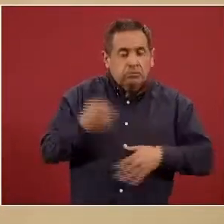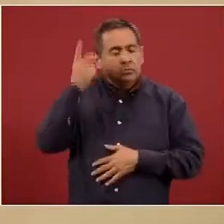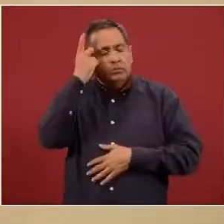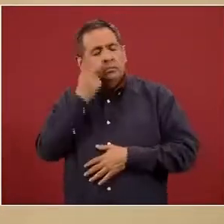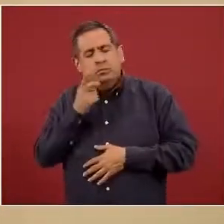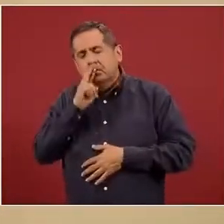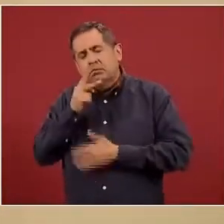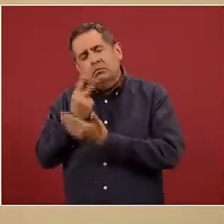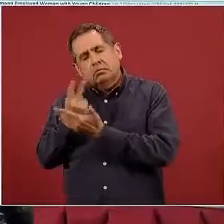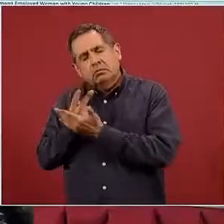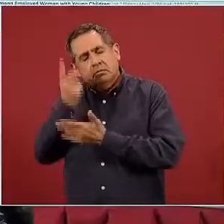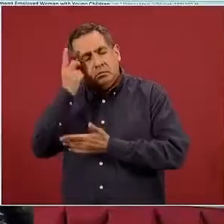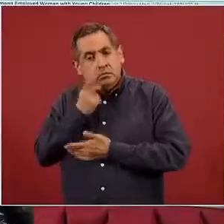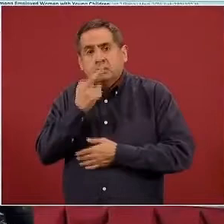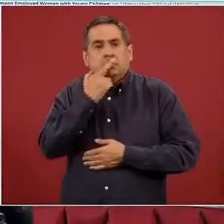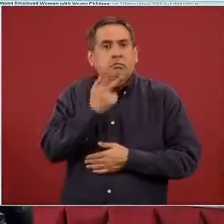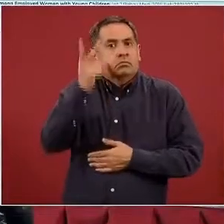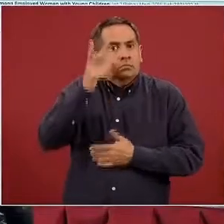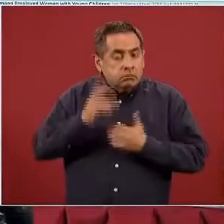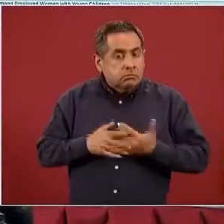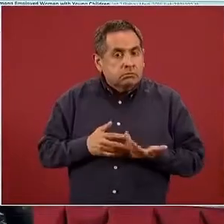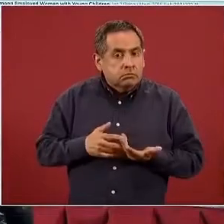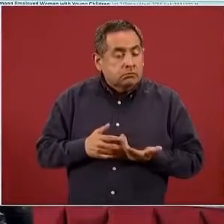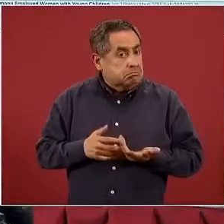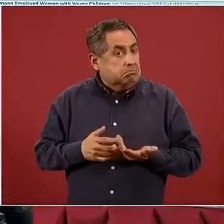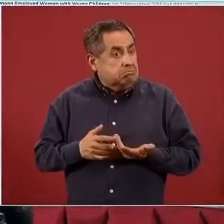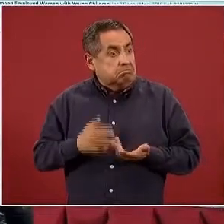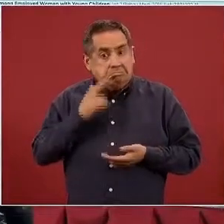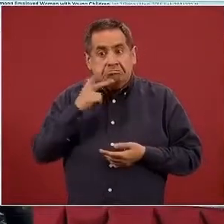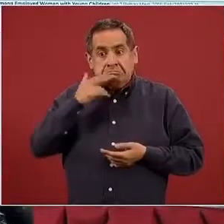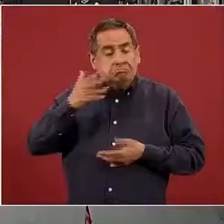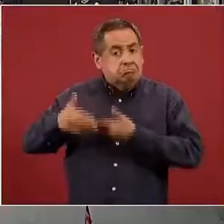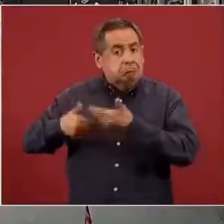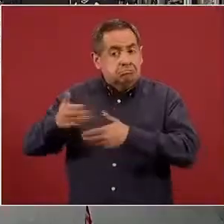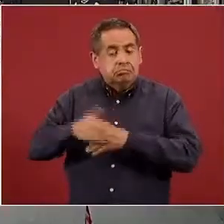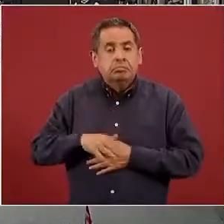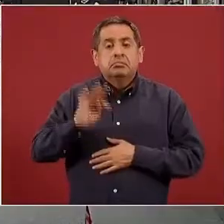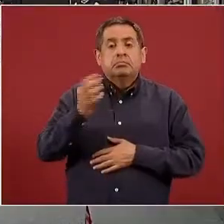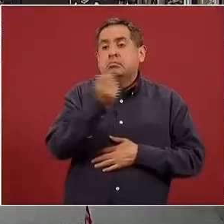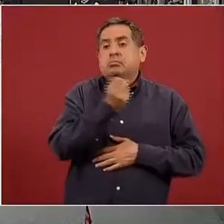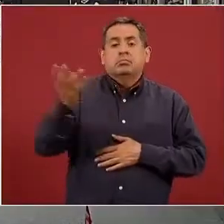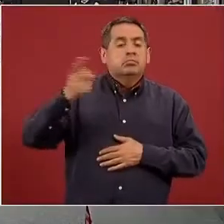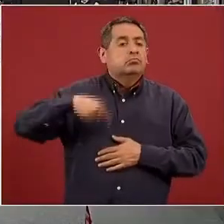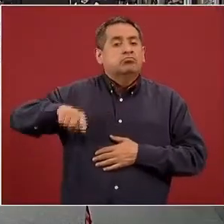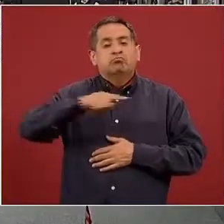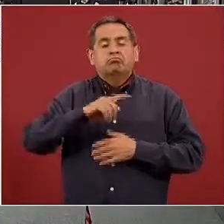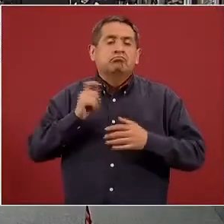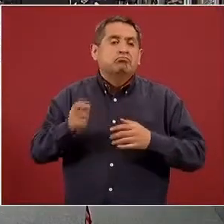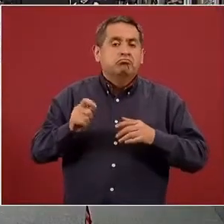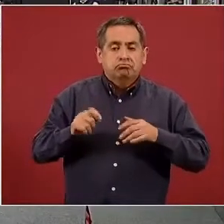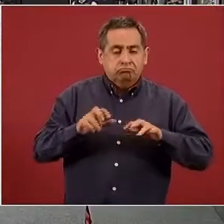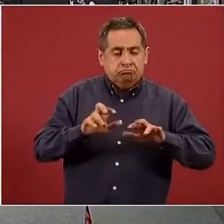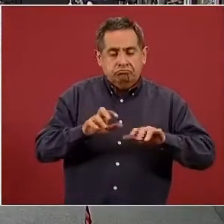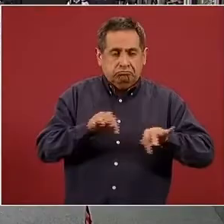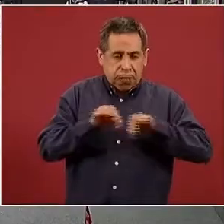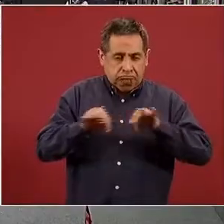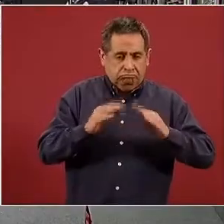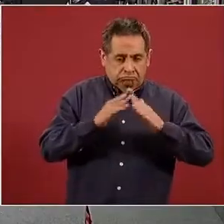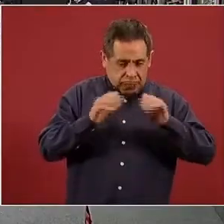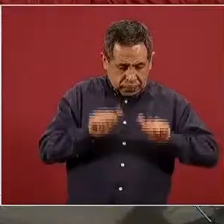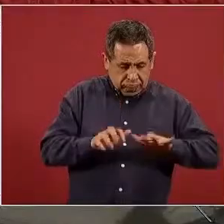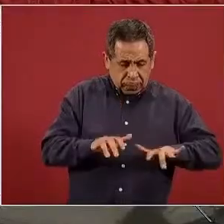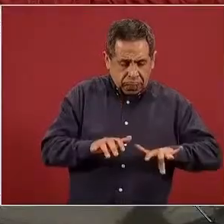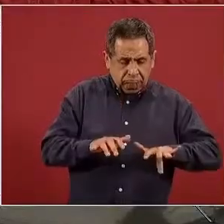mejor calidad, una mejor higiene del sueño. Y además de esto, pues algunos han presentado una mejora en los síntomas de ansiedad